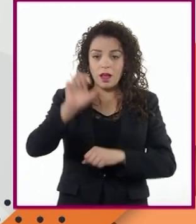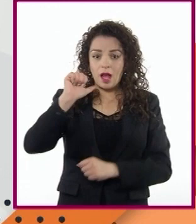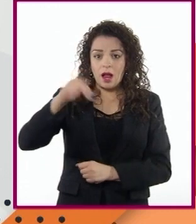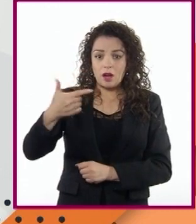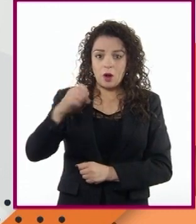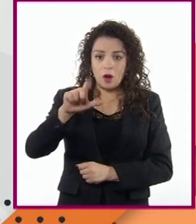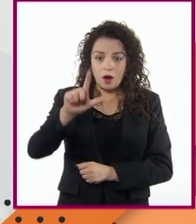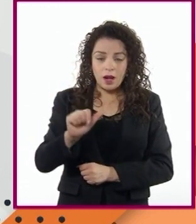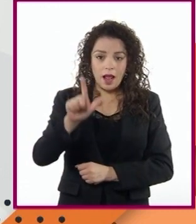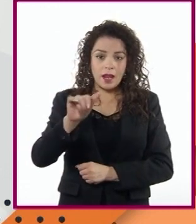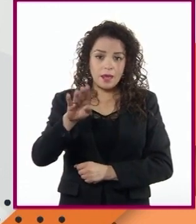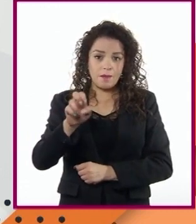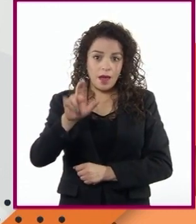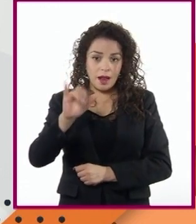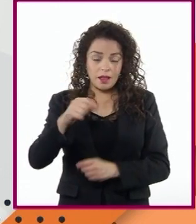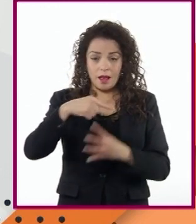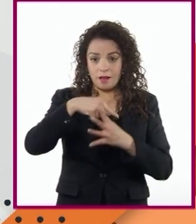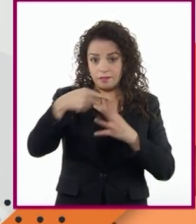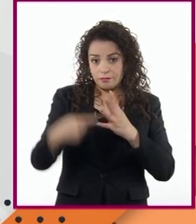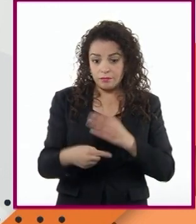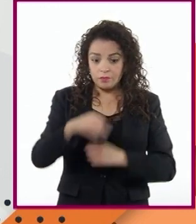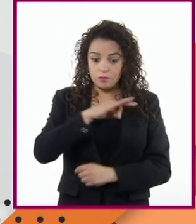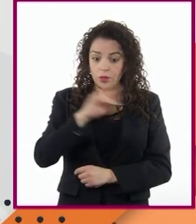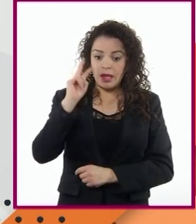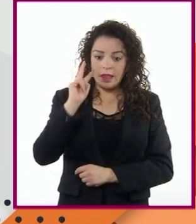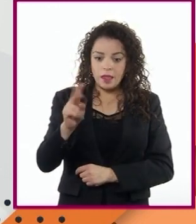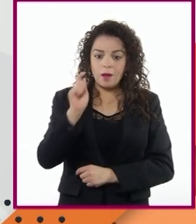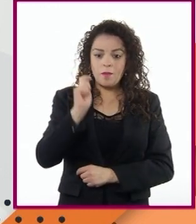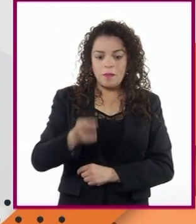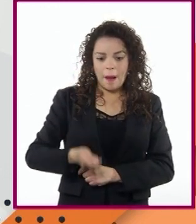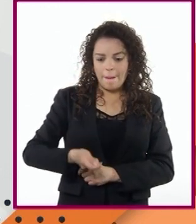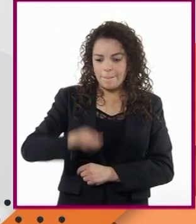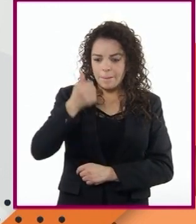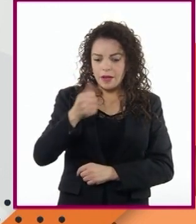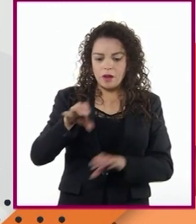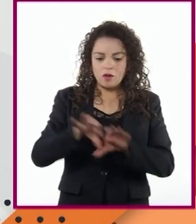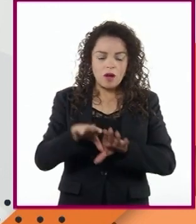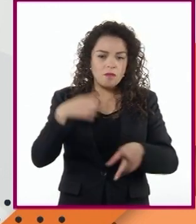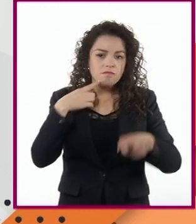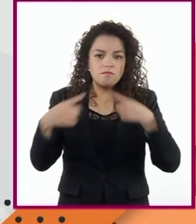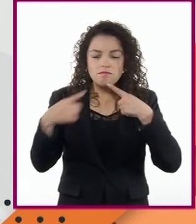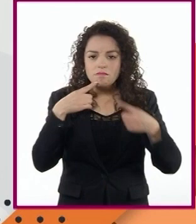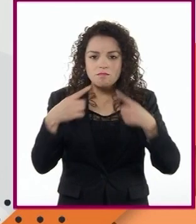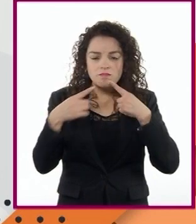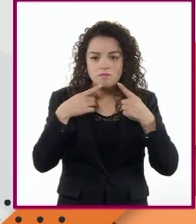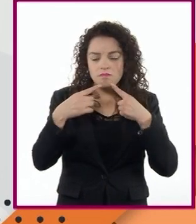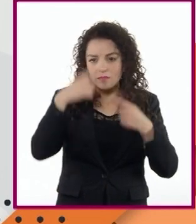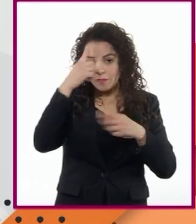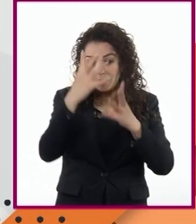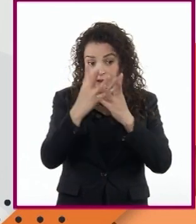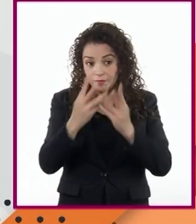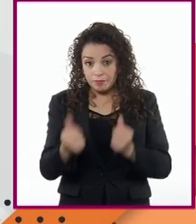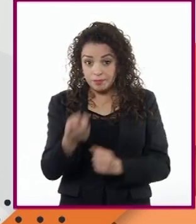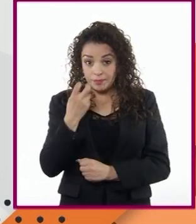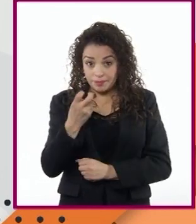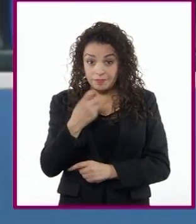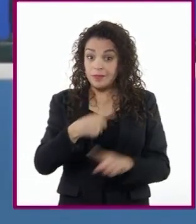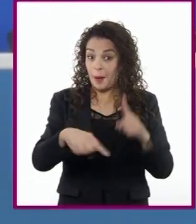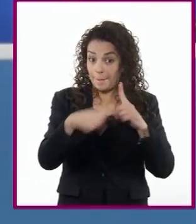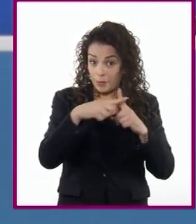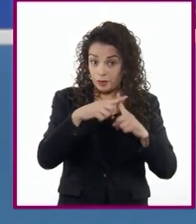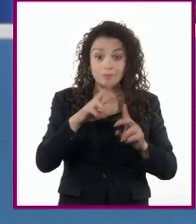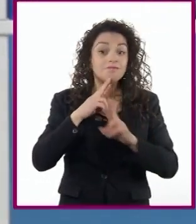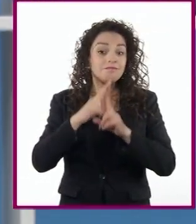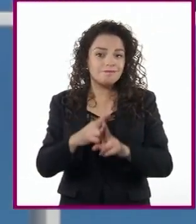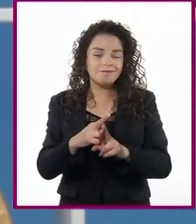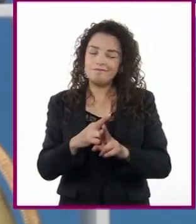Liberia, se puede observar cómo, en principio, los procesos de negociación no conducen necesariamente a resultados positivos. En